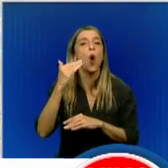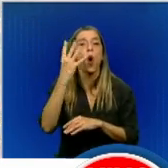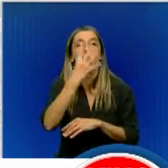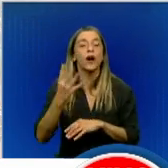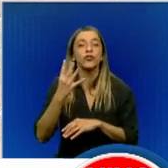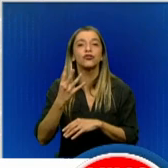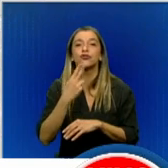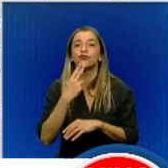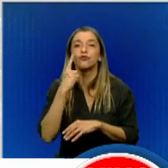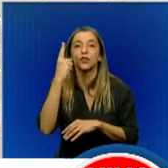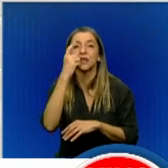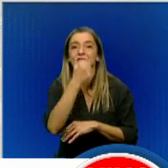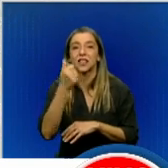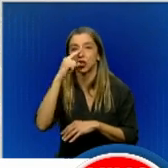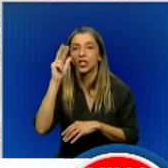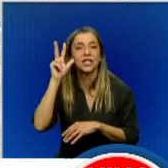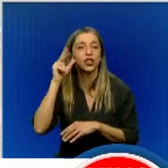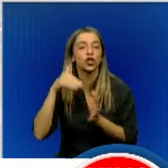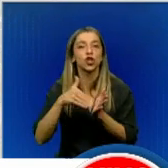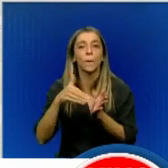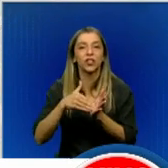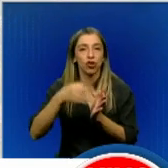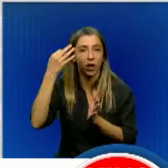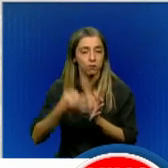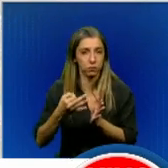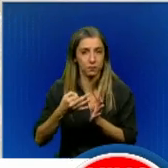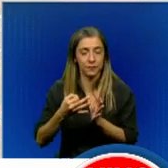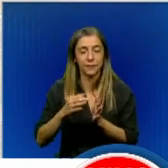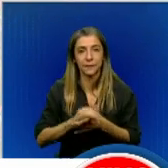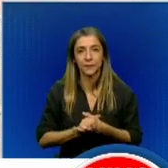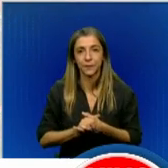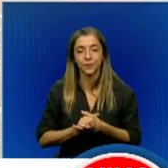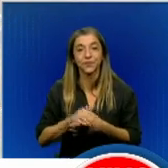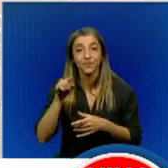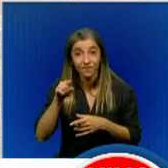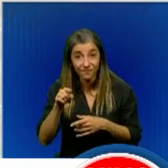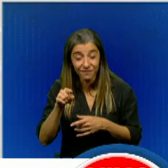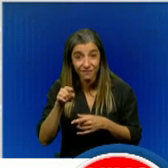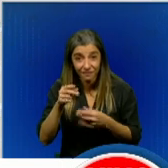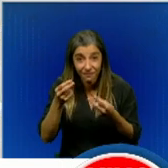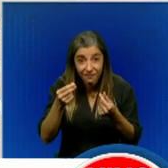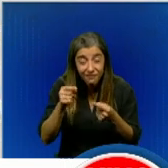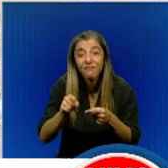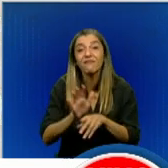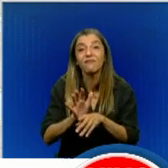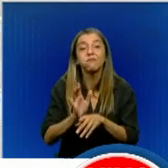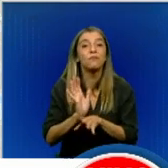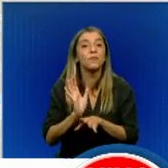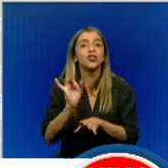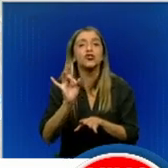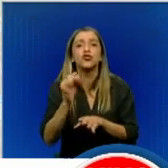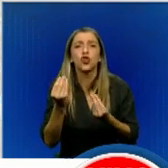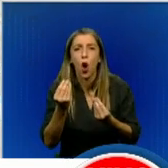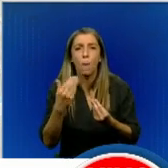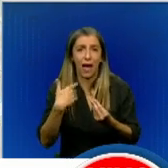mil 678 millones para ser exactos esto solamente la línea de financiamiento